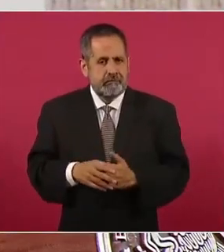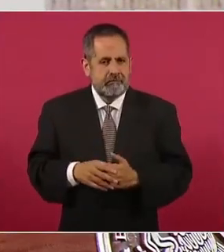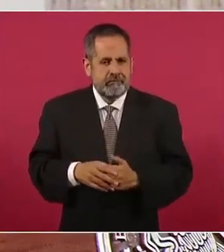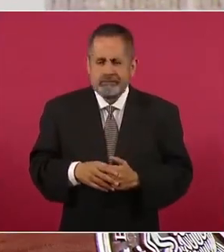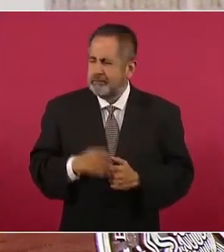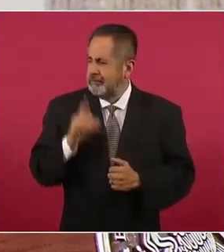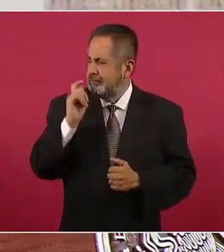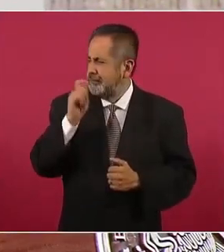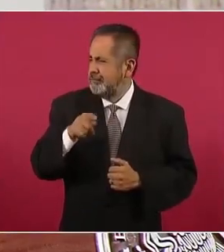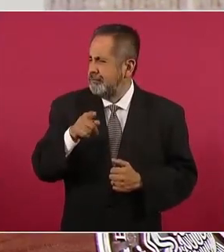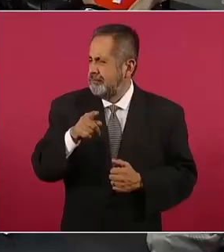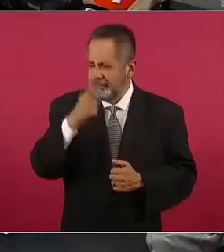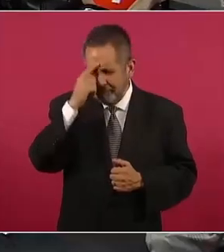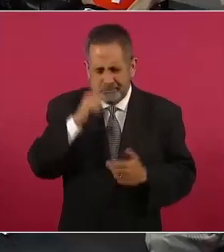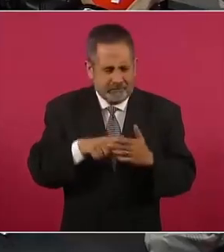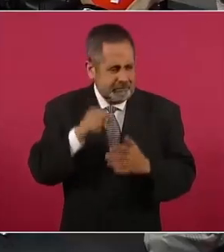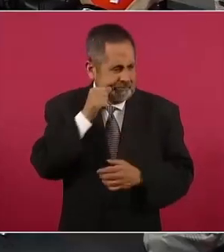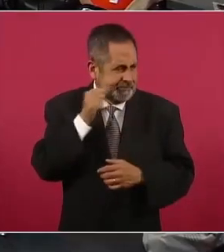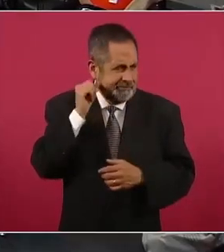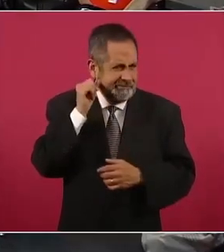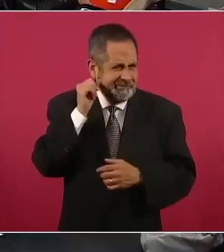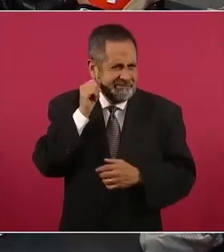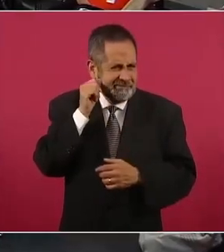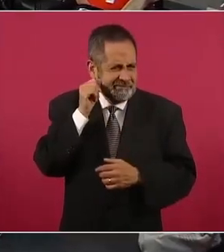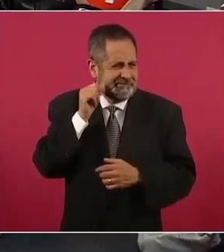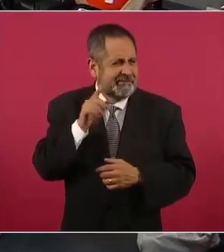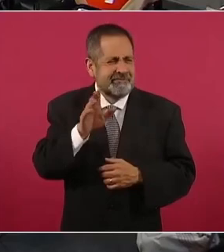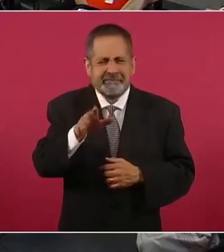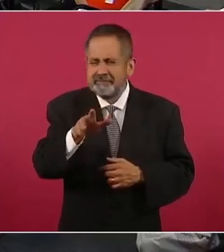Creo que ayer ya